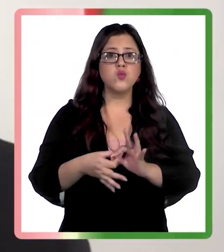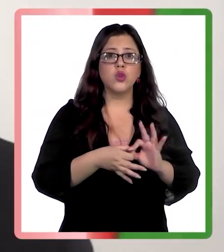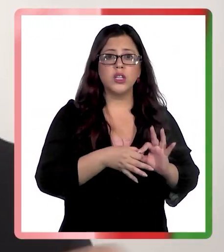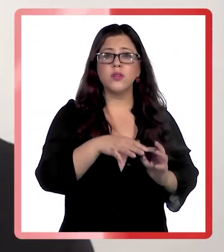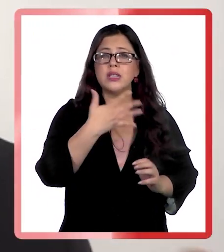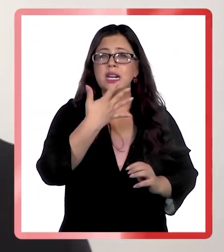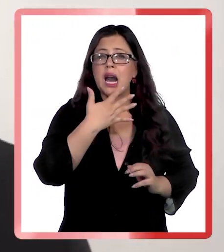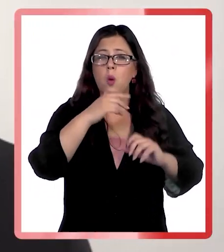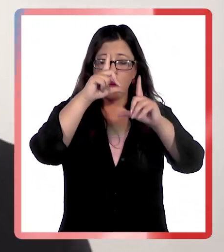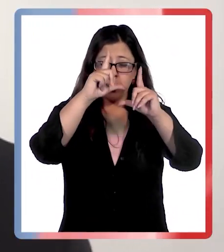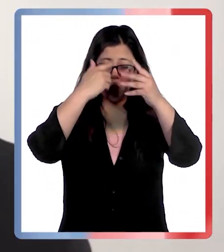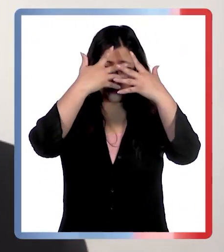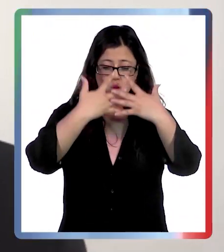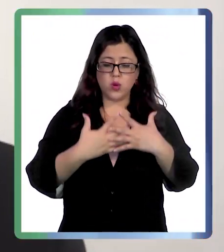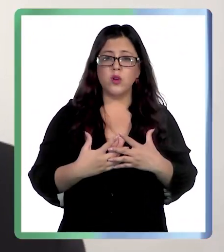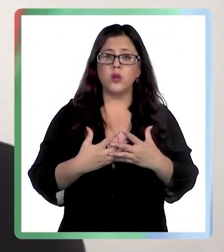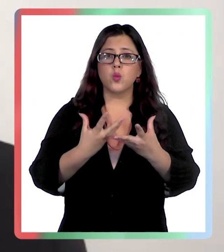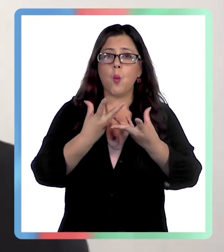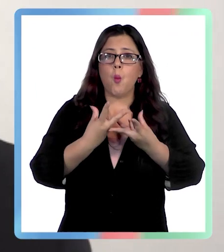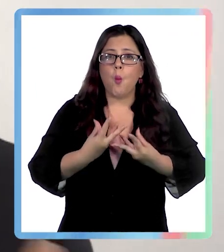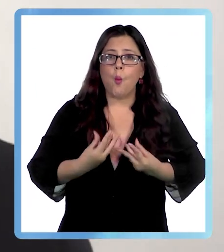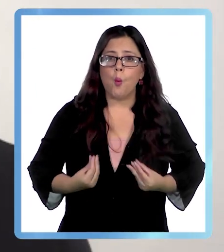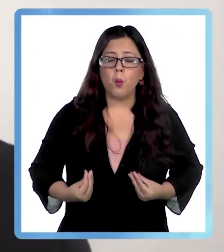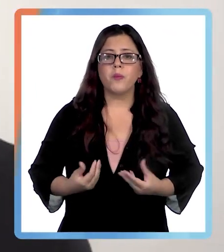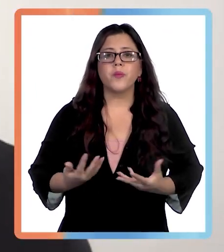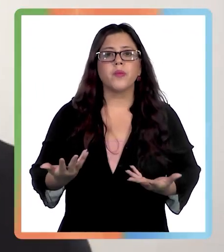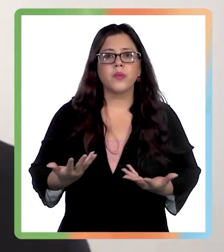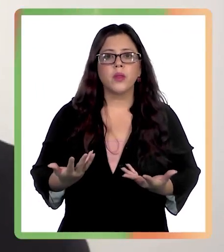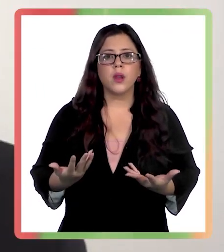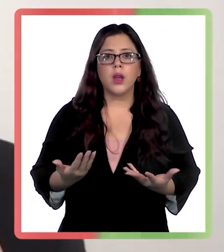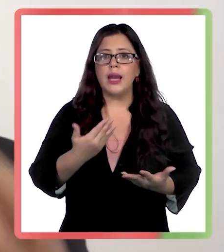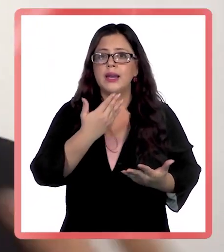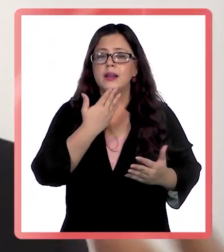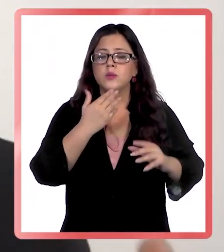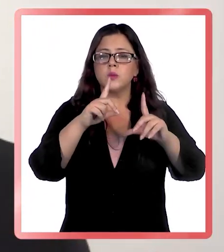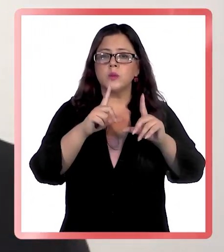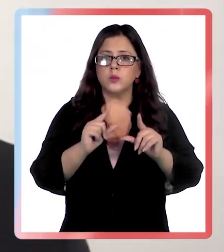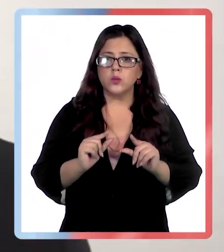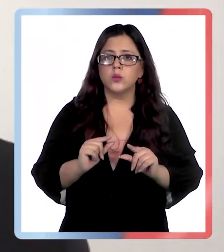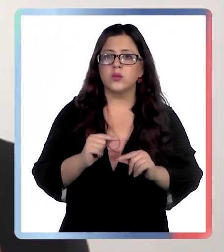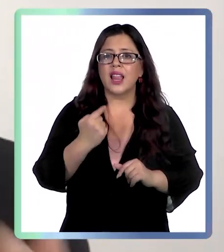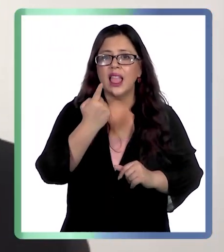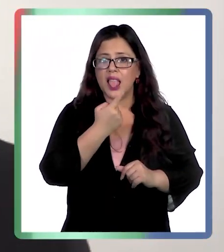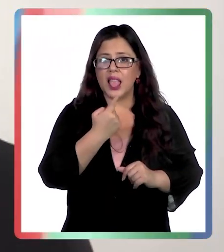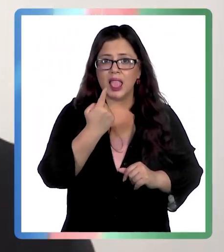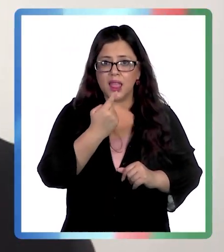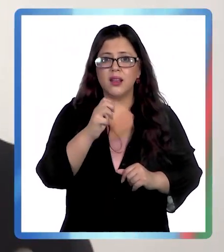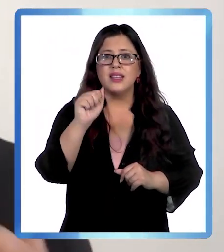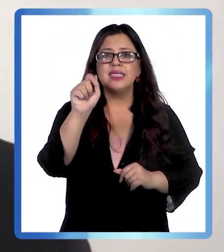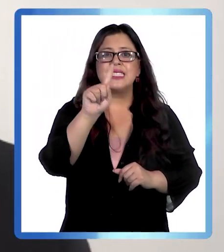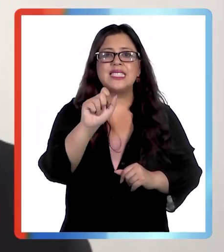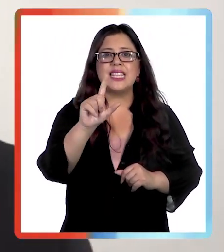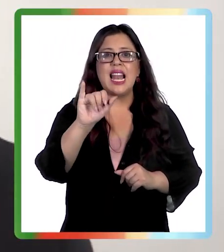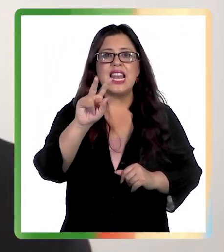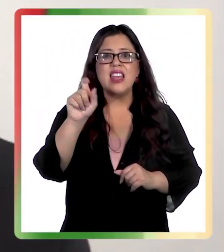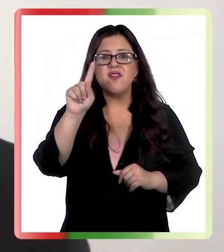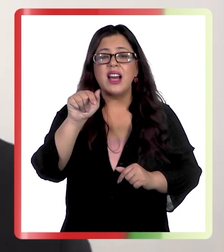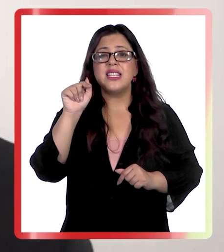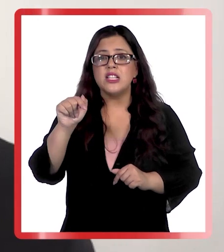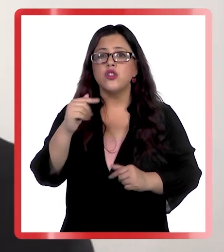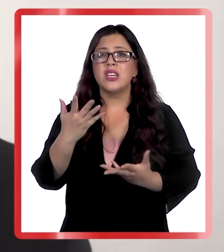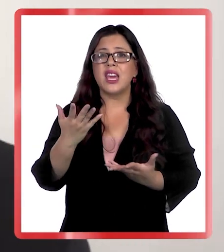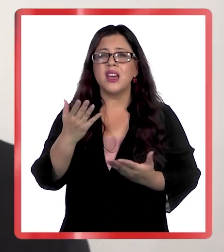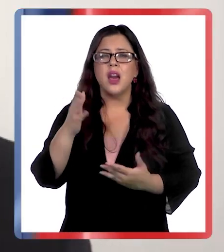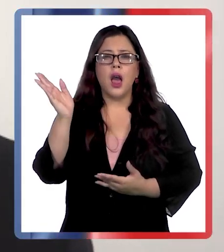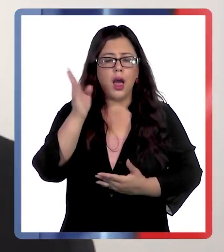producto de esta deshidratación se produce también una baja en la saliva y esto también produce